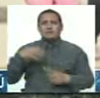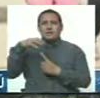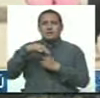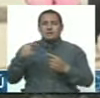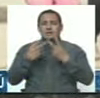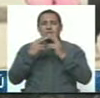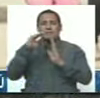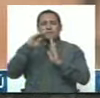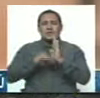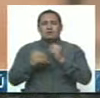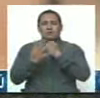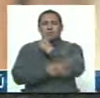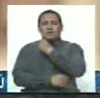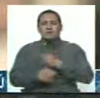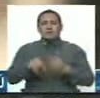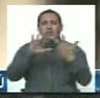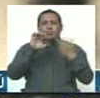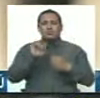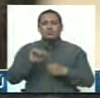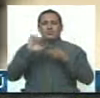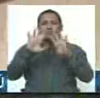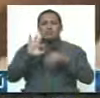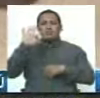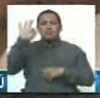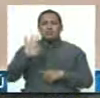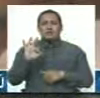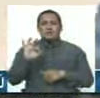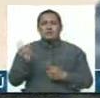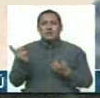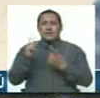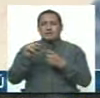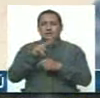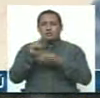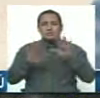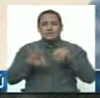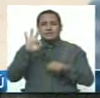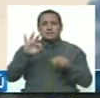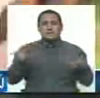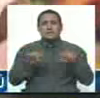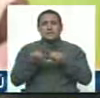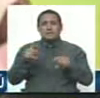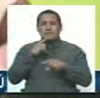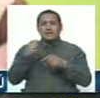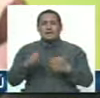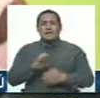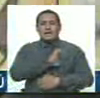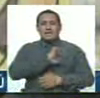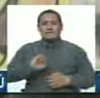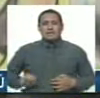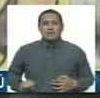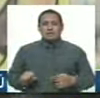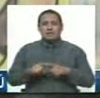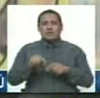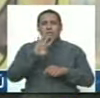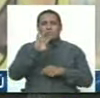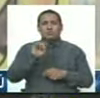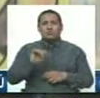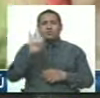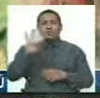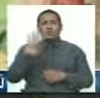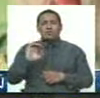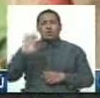una reducción de pobreza de 8.9 puntos porcentuales al 2013, El Salvador de 4.4, Colombia